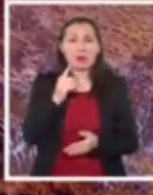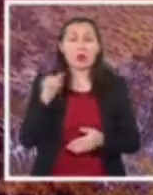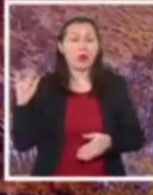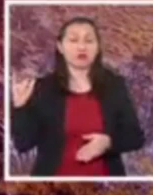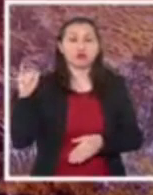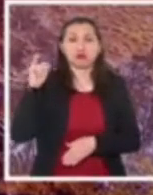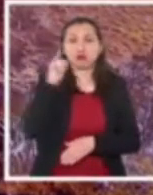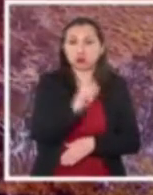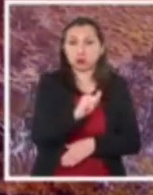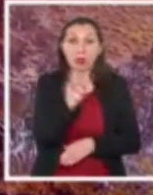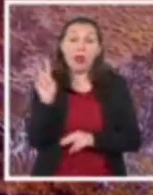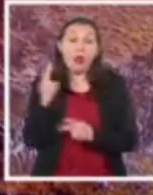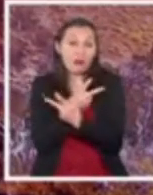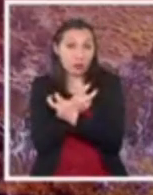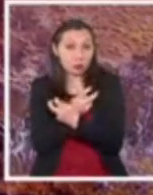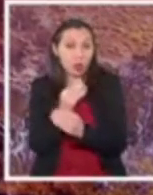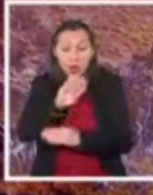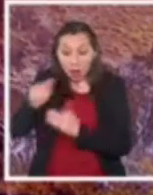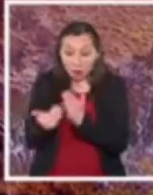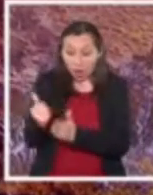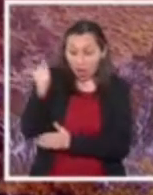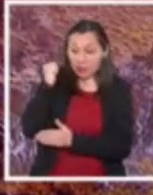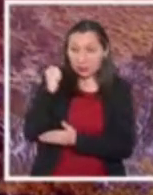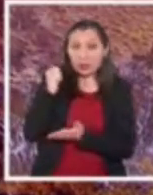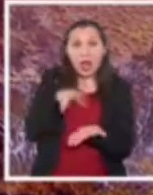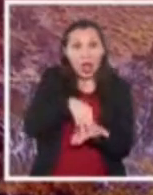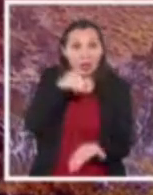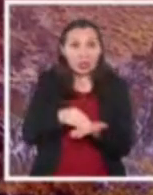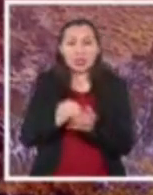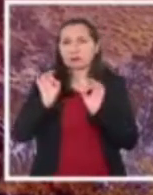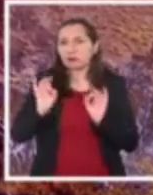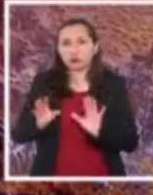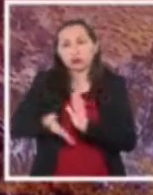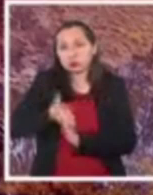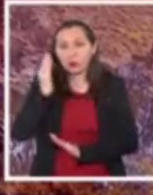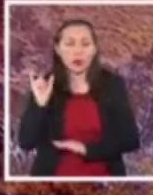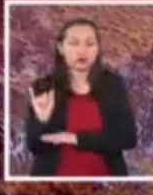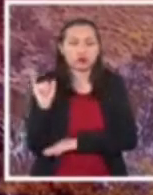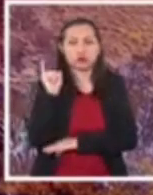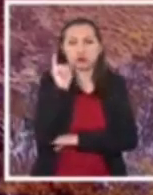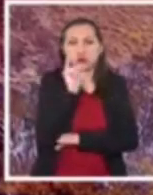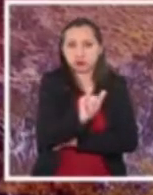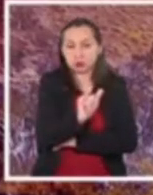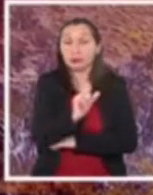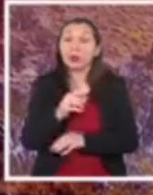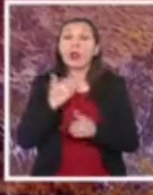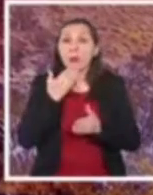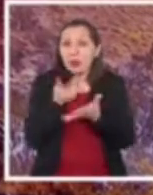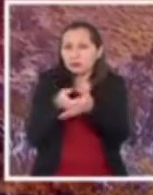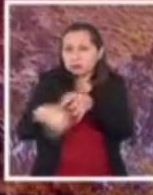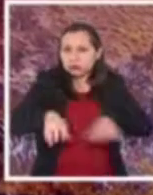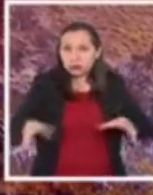repatriación a ciudadanos venezolanos que salió la madrugada de ayer desde arica o la desarticulación